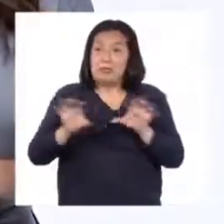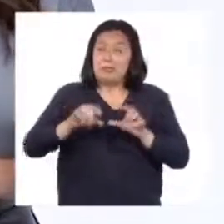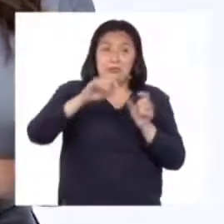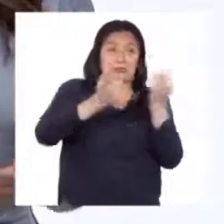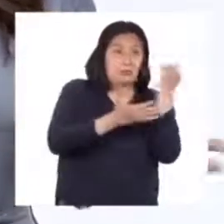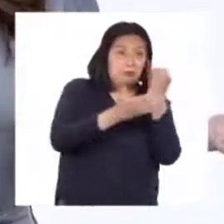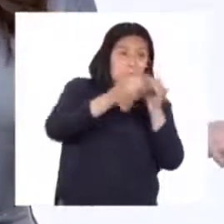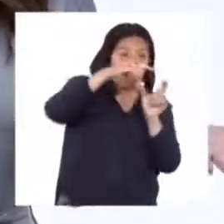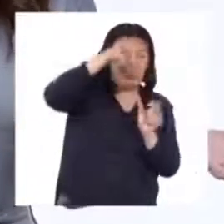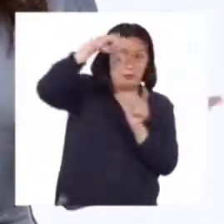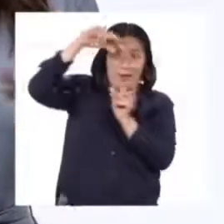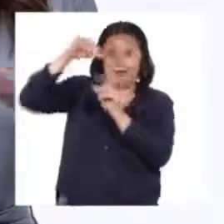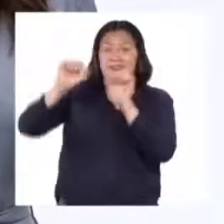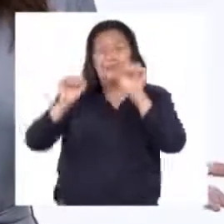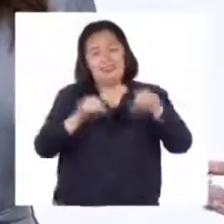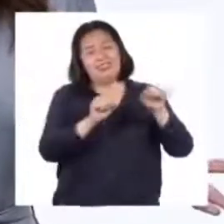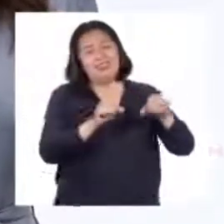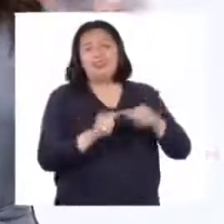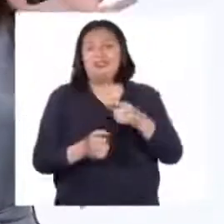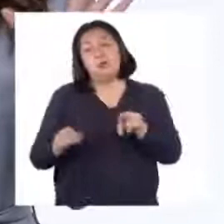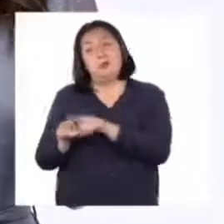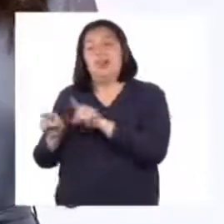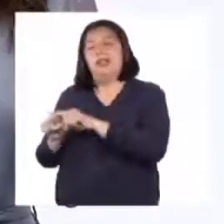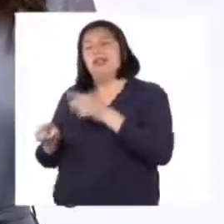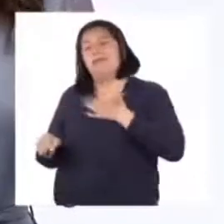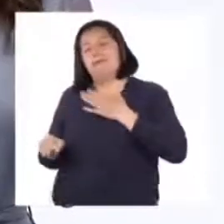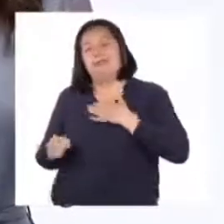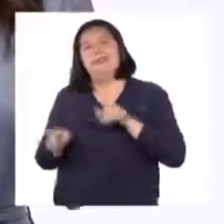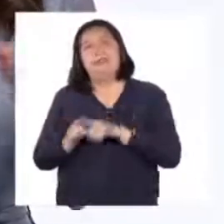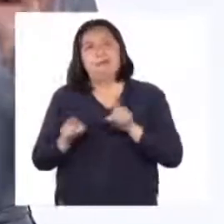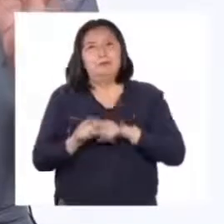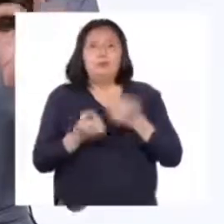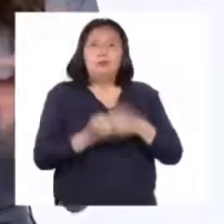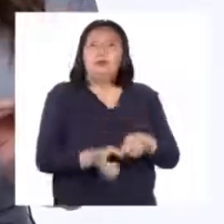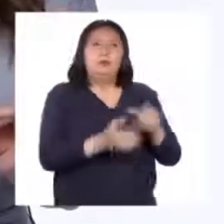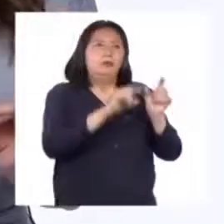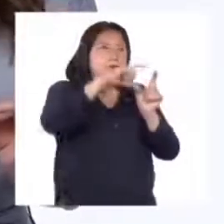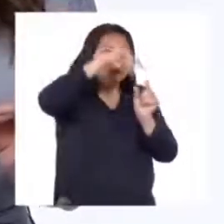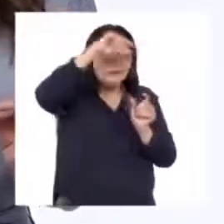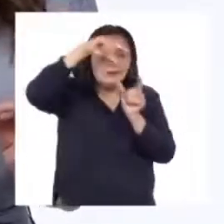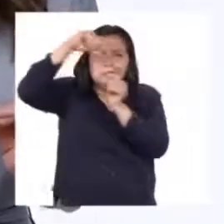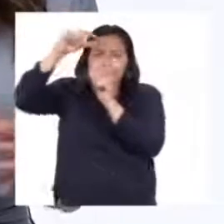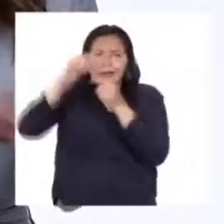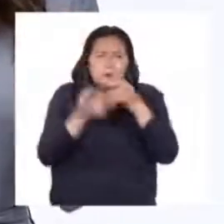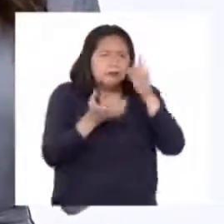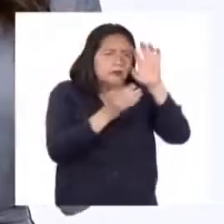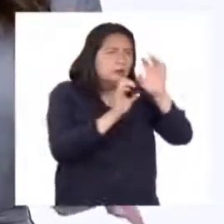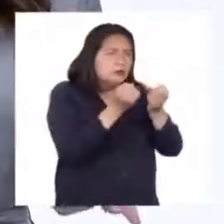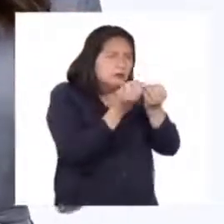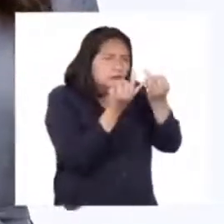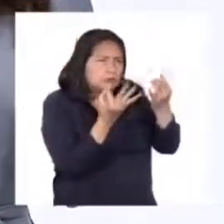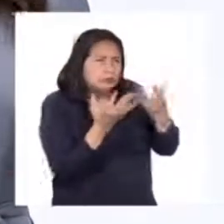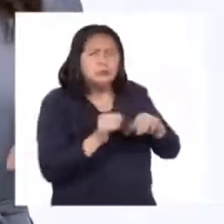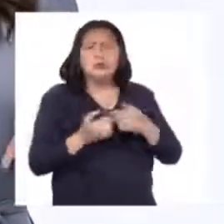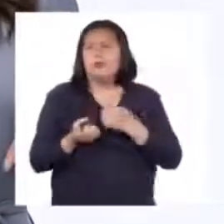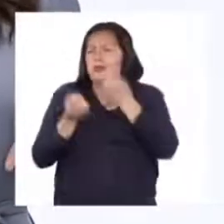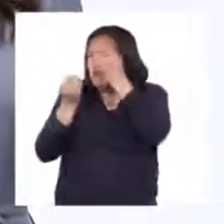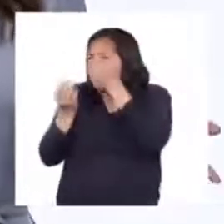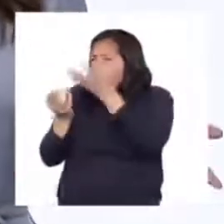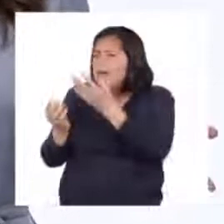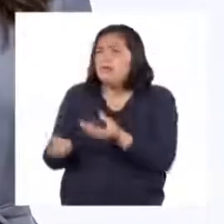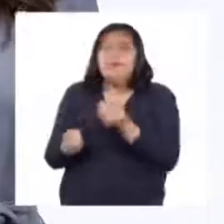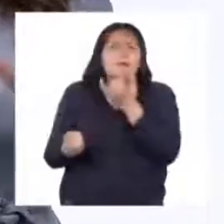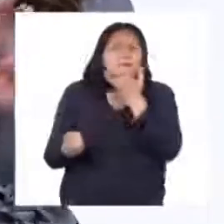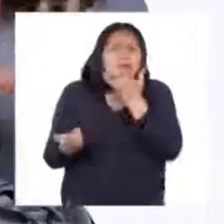barras? Claro, les ha encantado como a mí. Los gráficos estadísticos nos permiten comunicar lo que sucede en la realidad y como